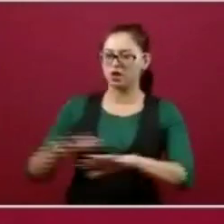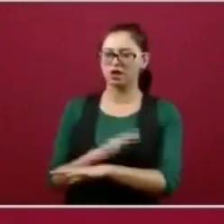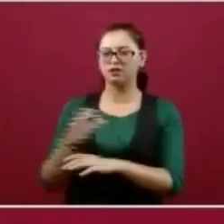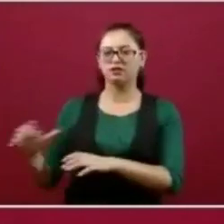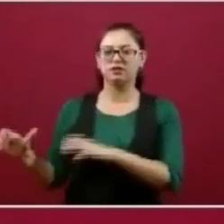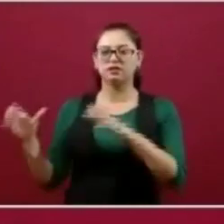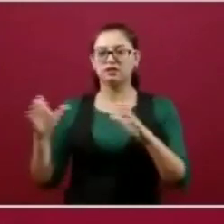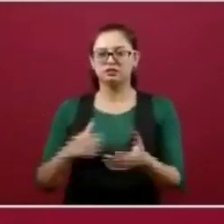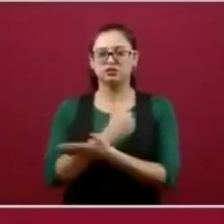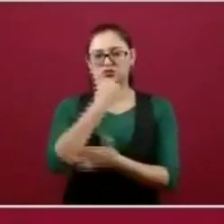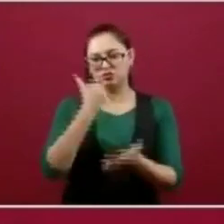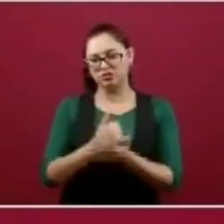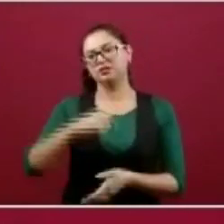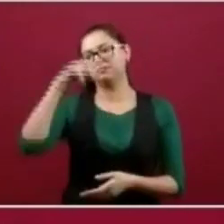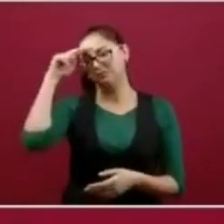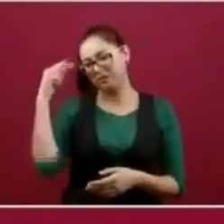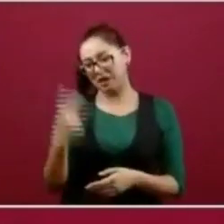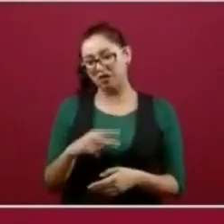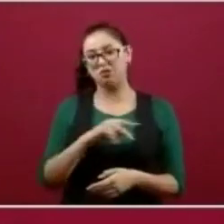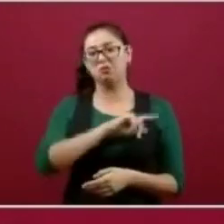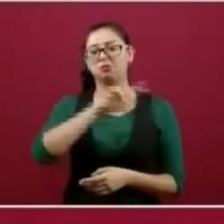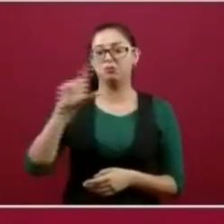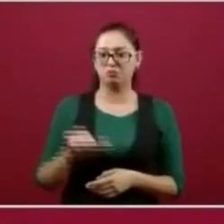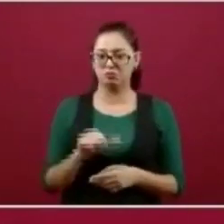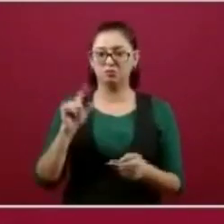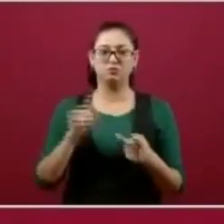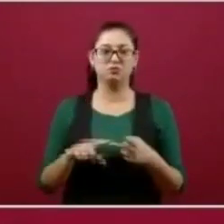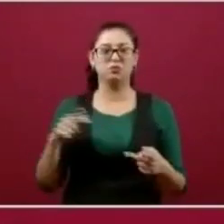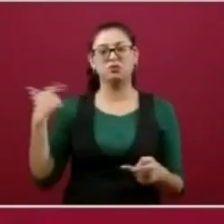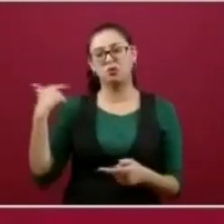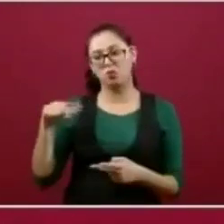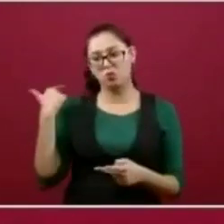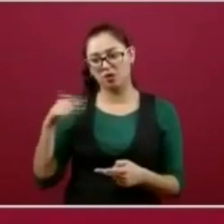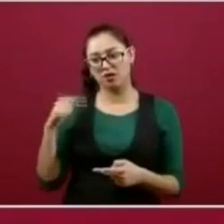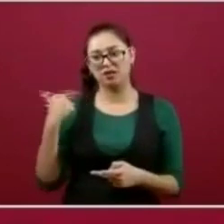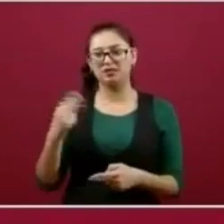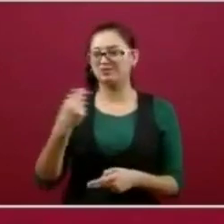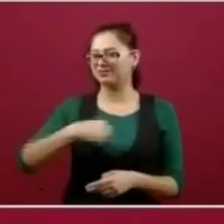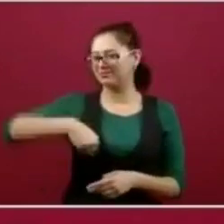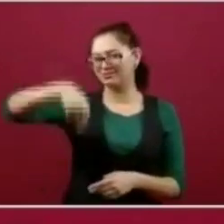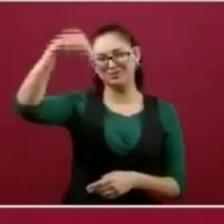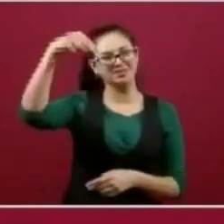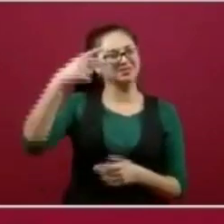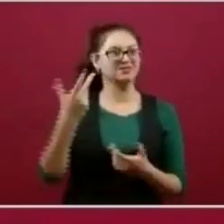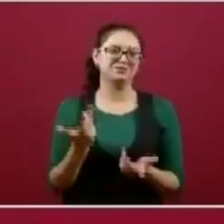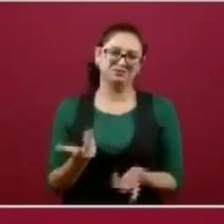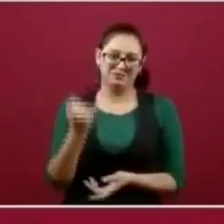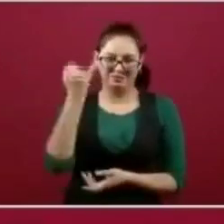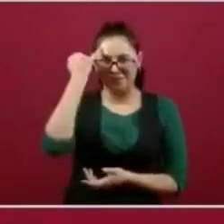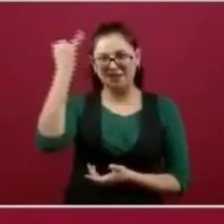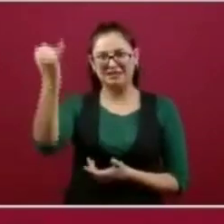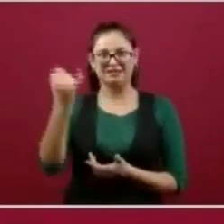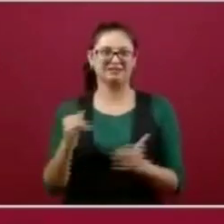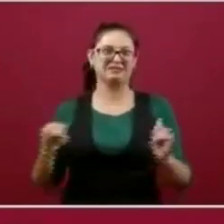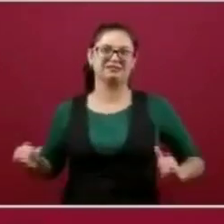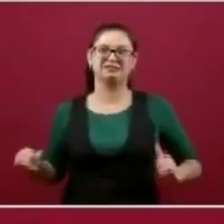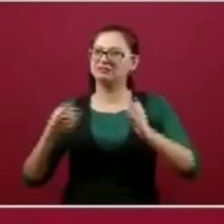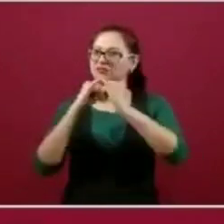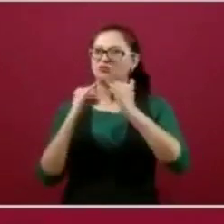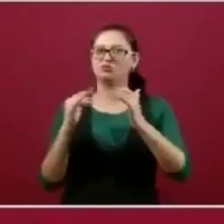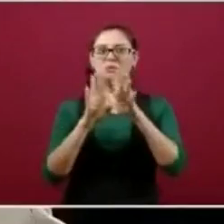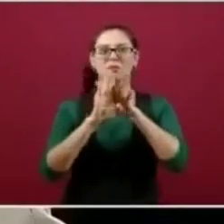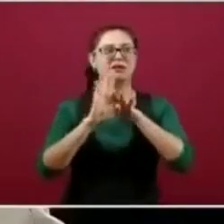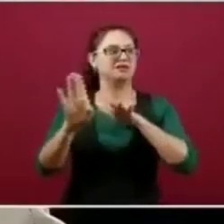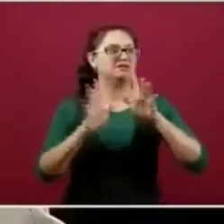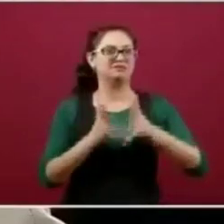México, después vamos a continuar con Guadalajara, el norte. Es que es enorme el instituto y